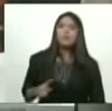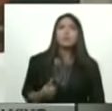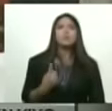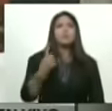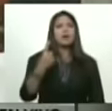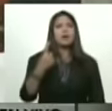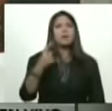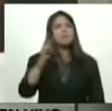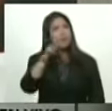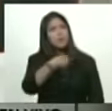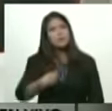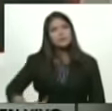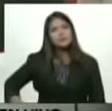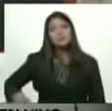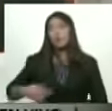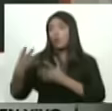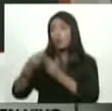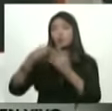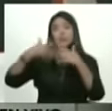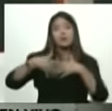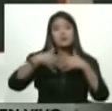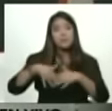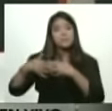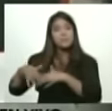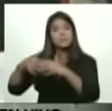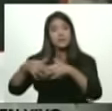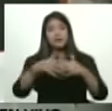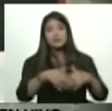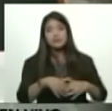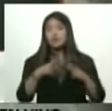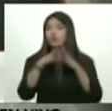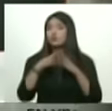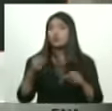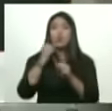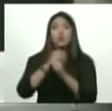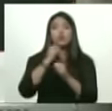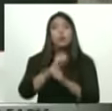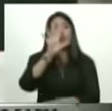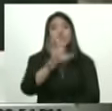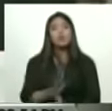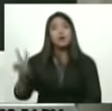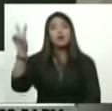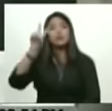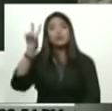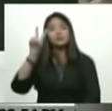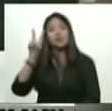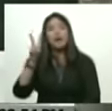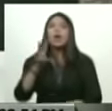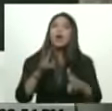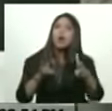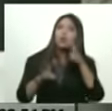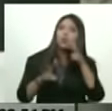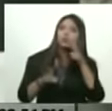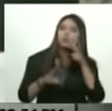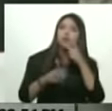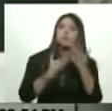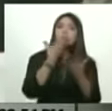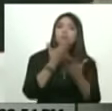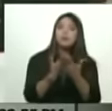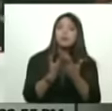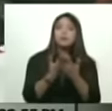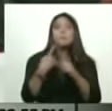República con sus empresarios y sus empresarias y los trabajadores del país oyendo planteamientos y tomando decisiones. Yo